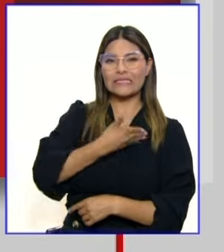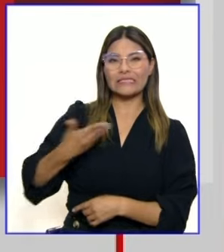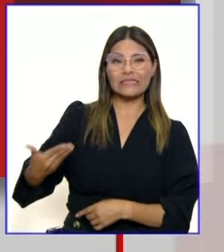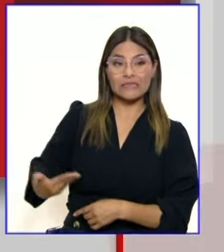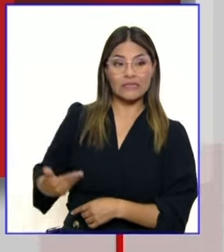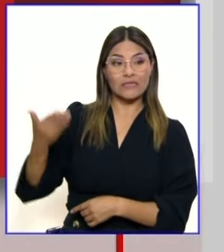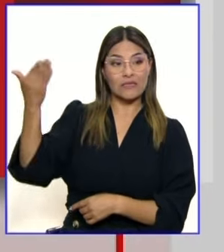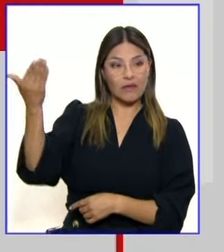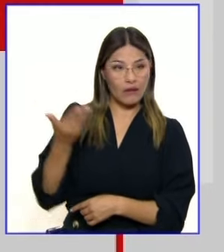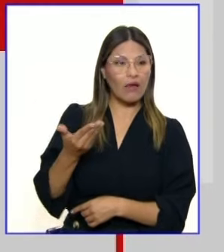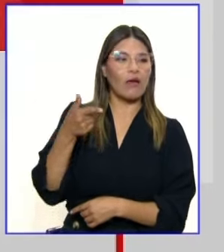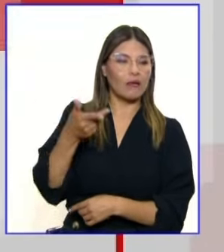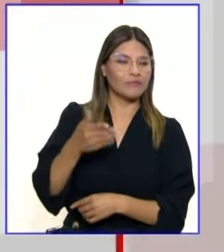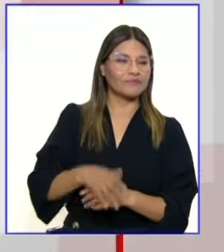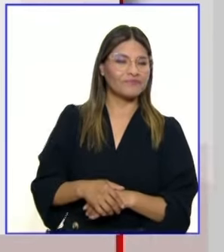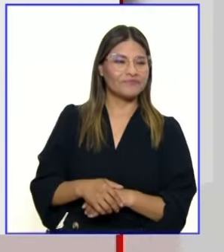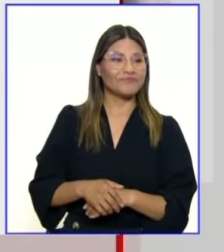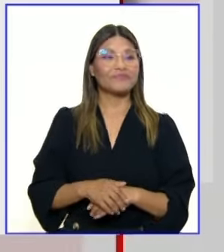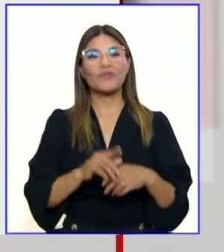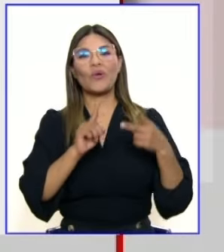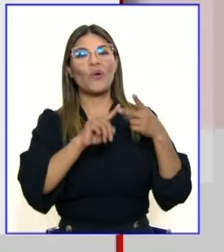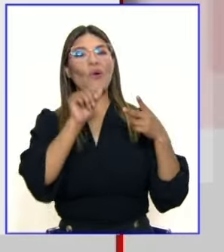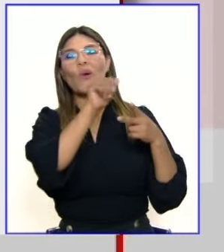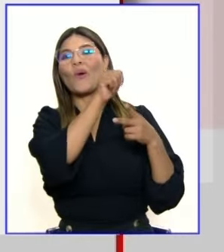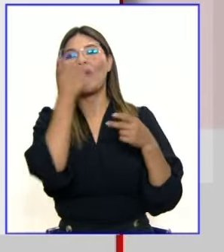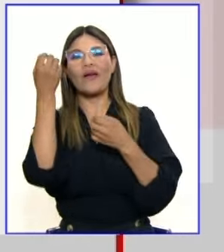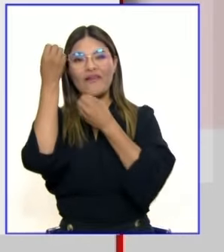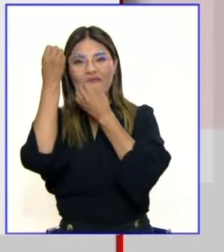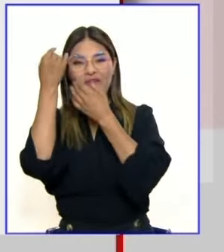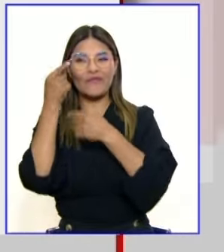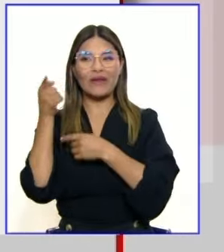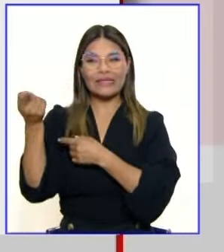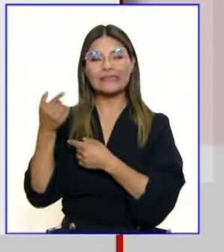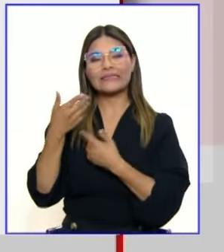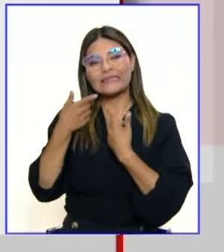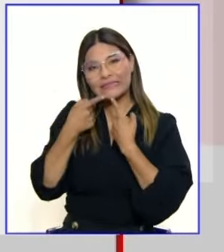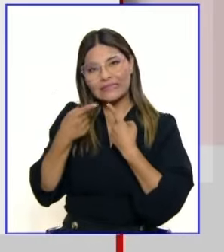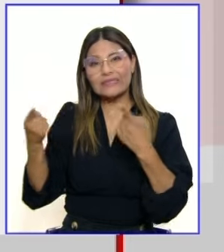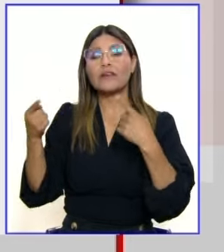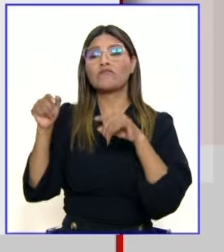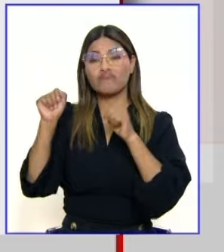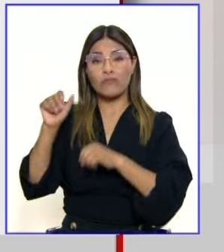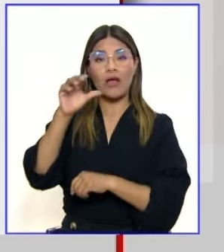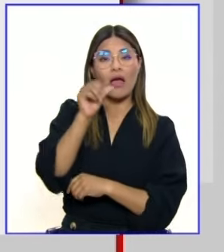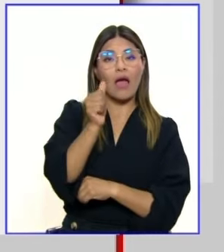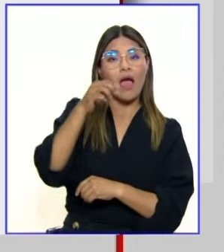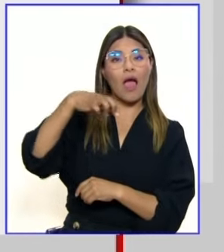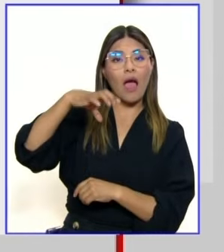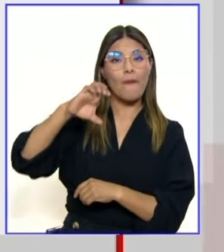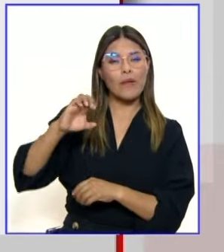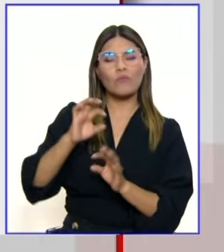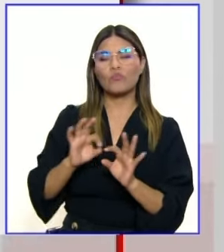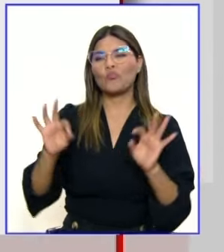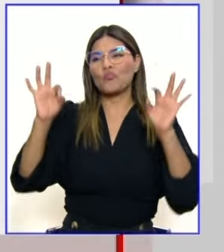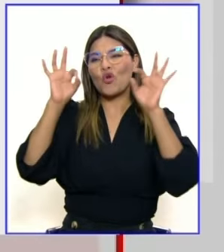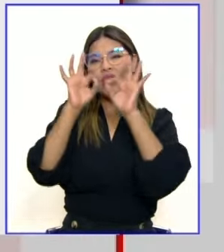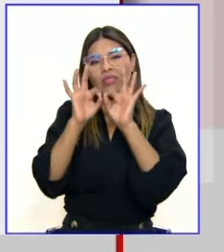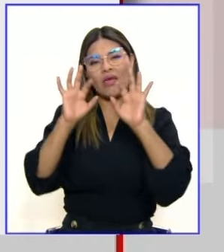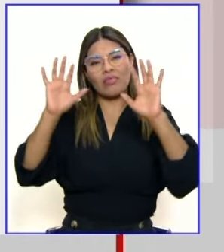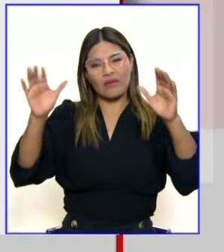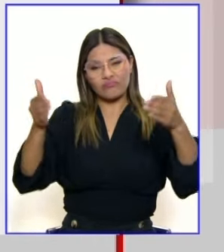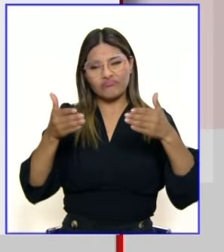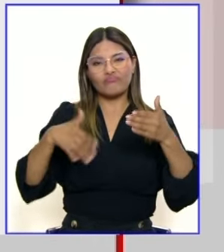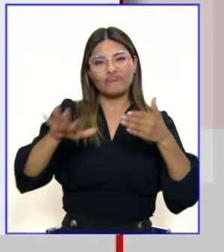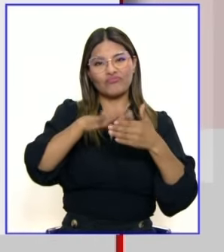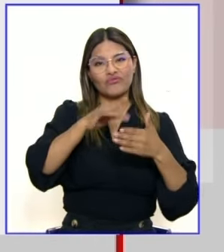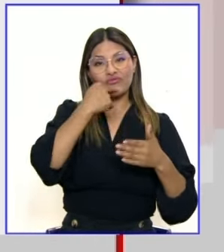encuentro. France 24, en tanto, resalta en su titular que APEC se celebra bajo la sombra del proteccionismo